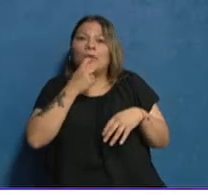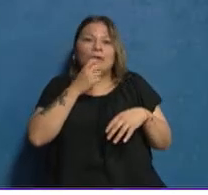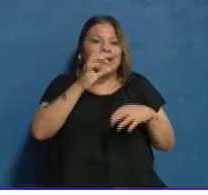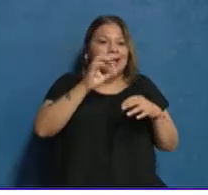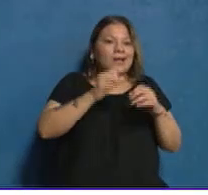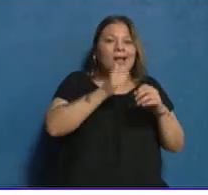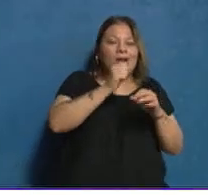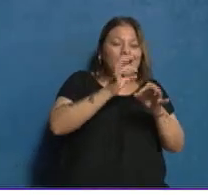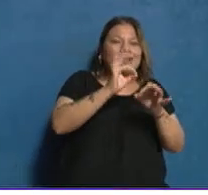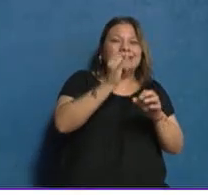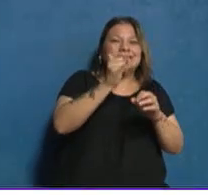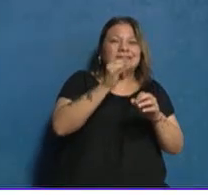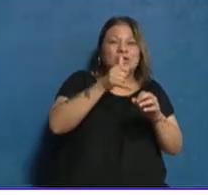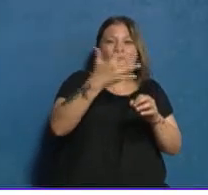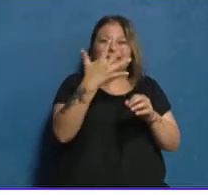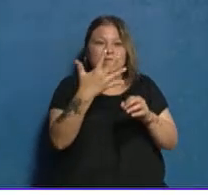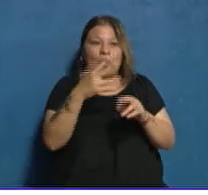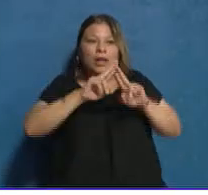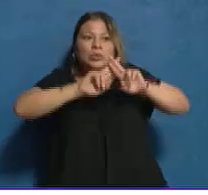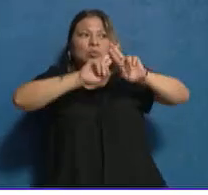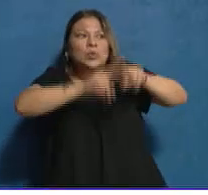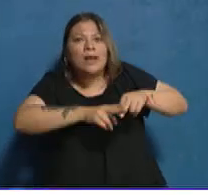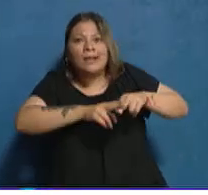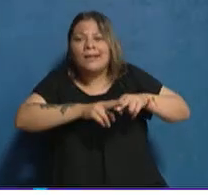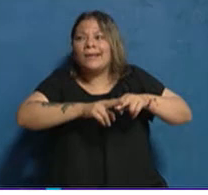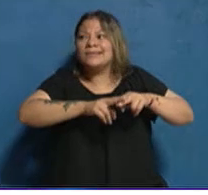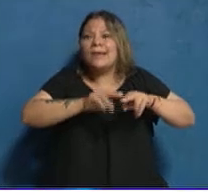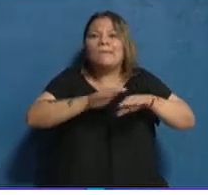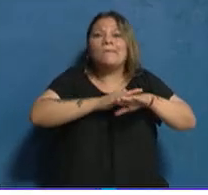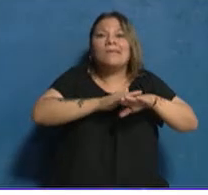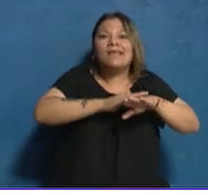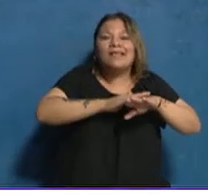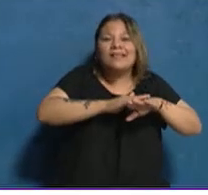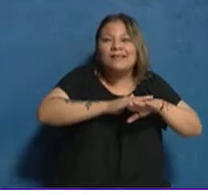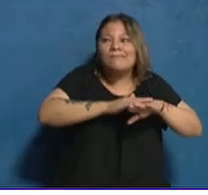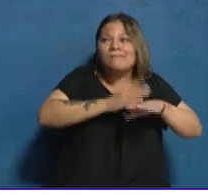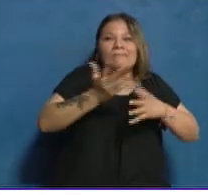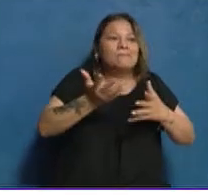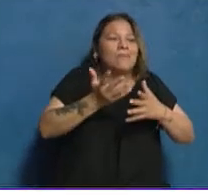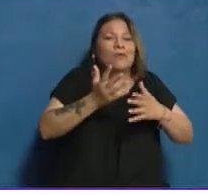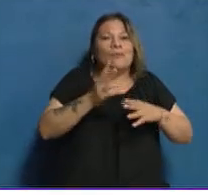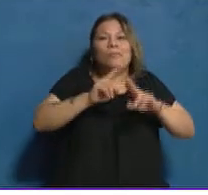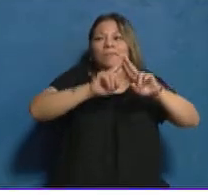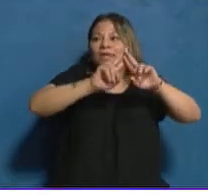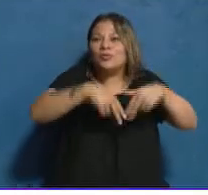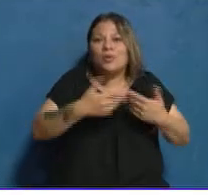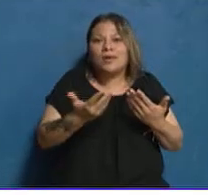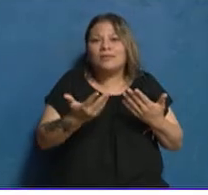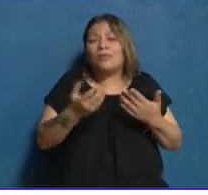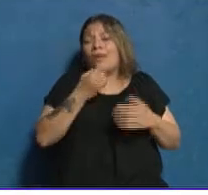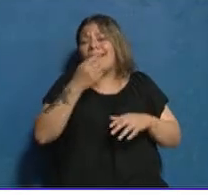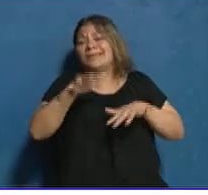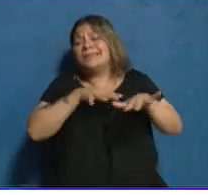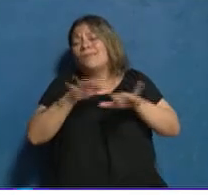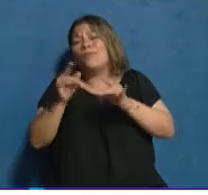es eliminar esa mínima tolerancia que se puede dar ante cualquiera de estas situaciones en las que es